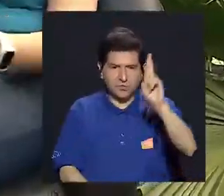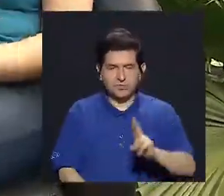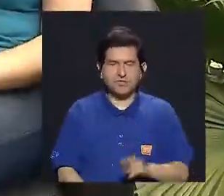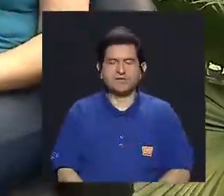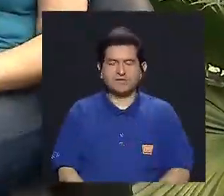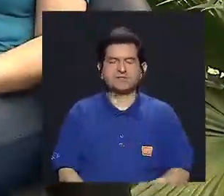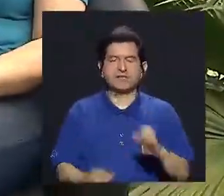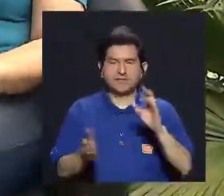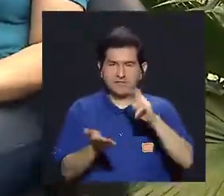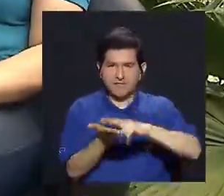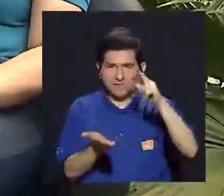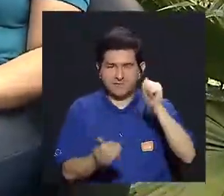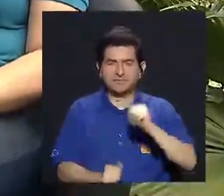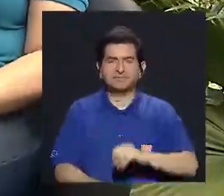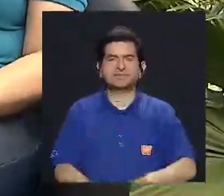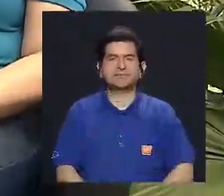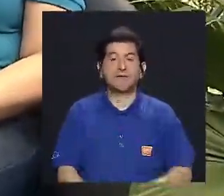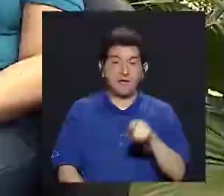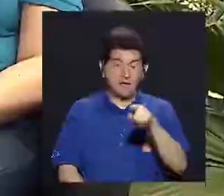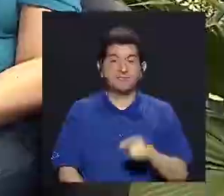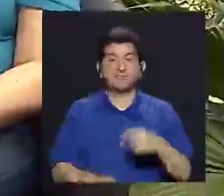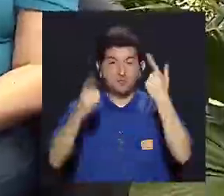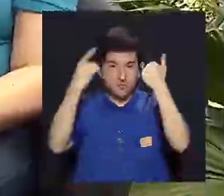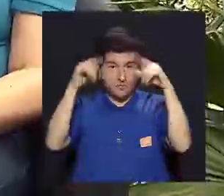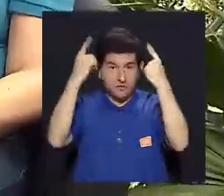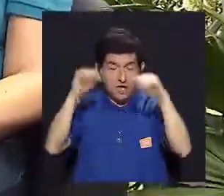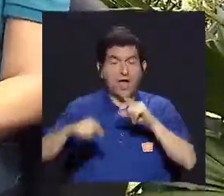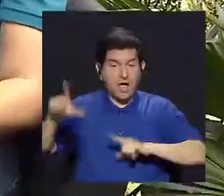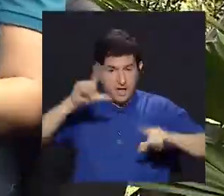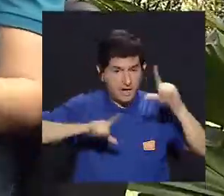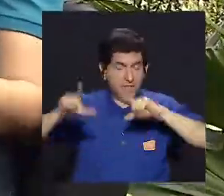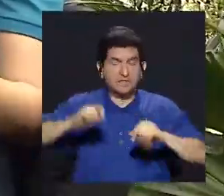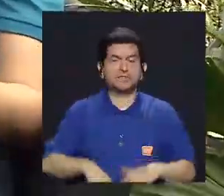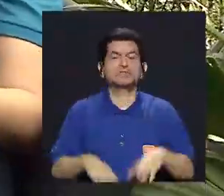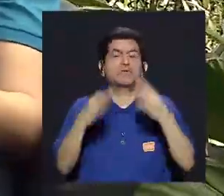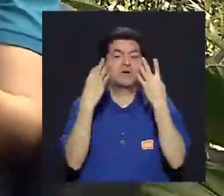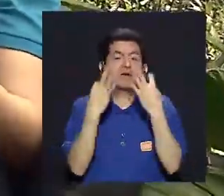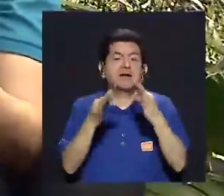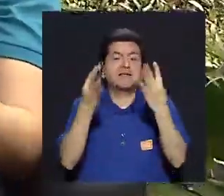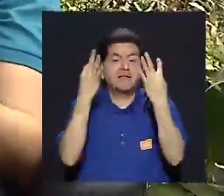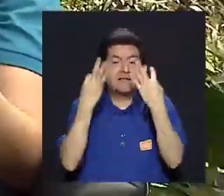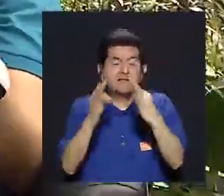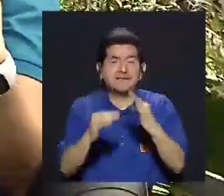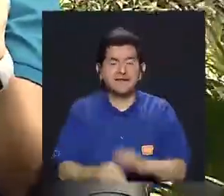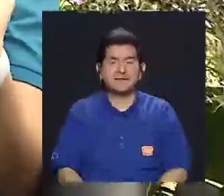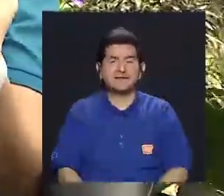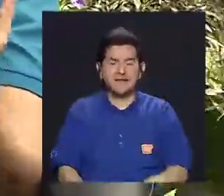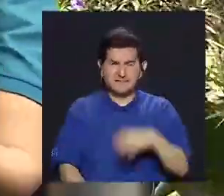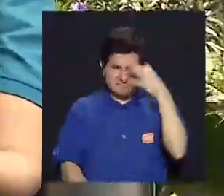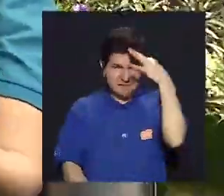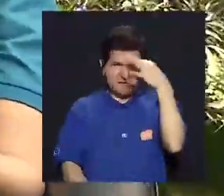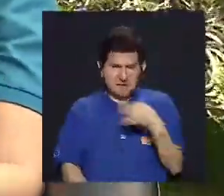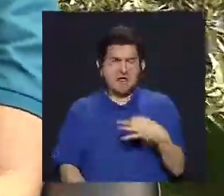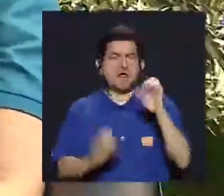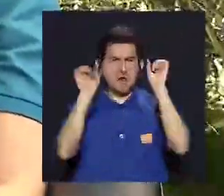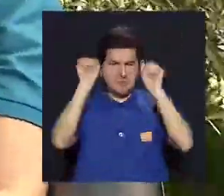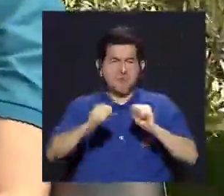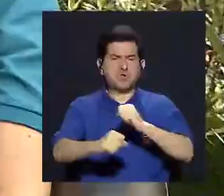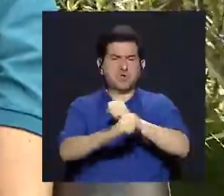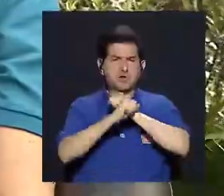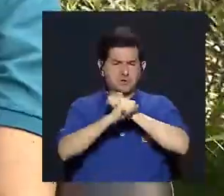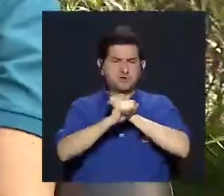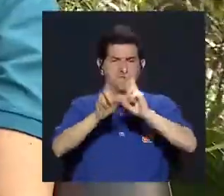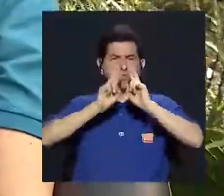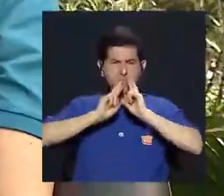logro importante del laboratorio y eso es lo que se busca en términos de fiabilidad y de